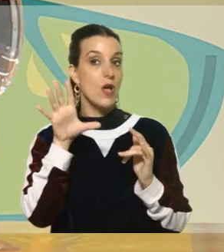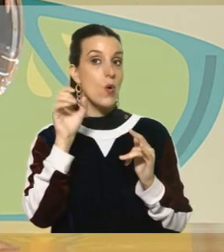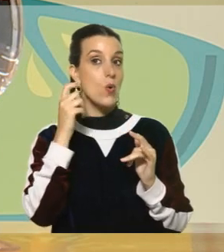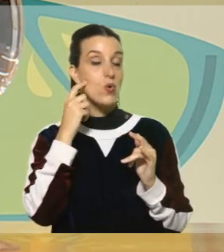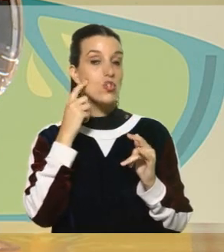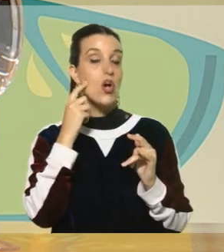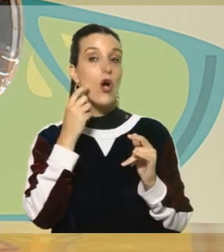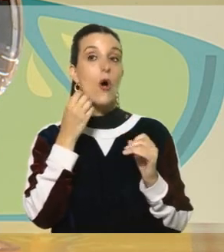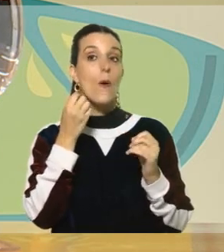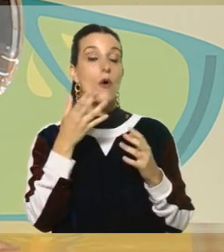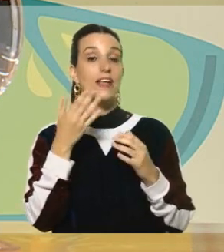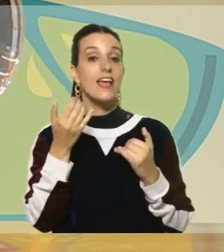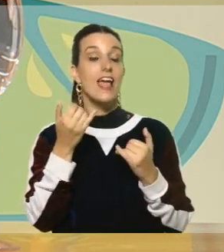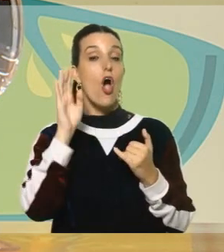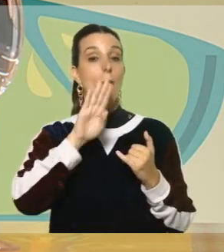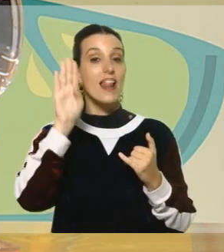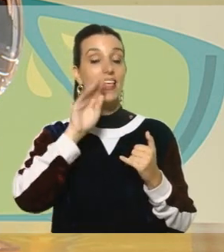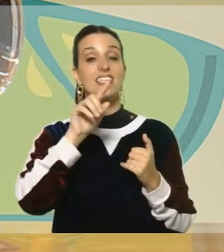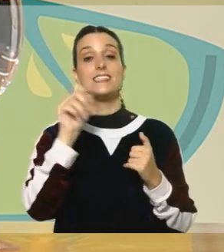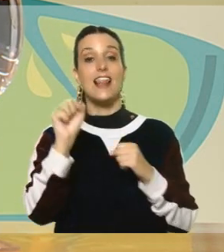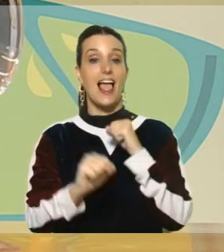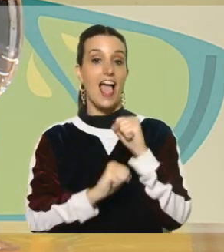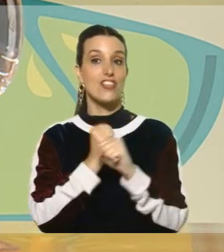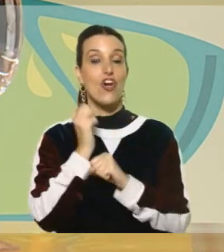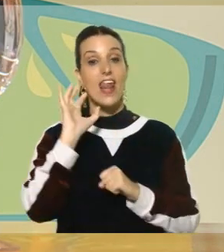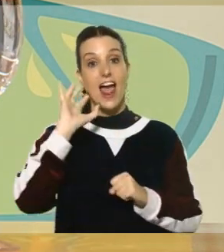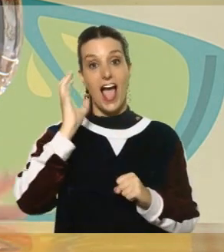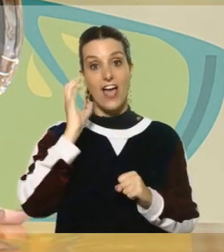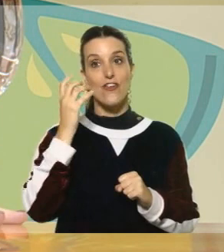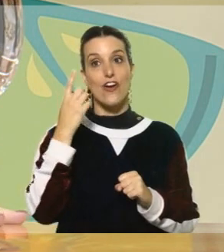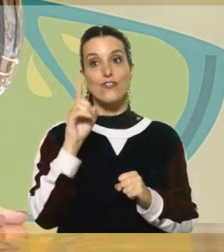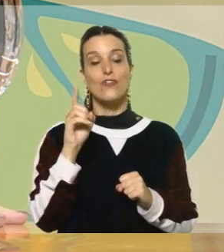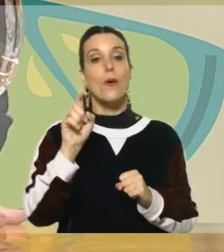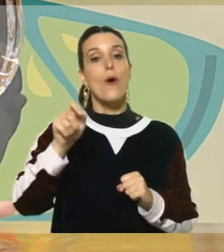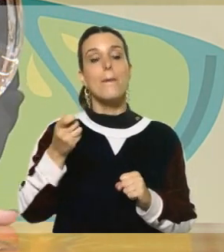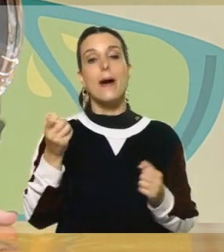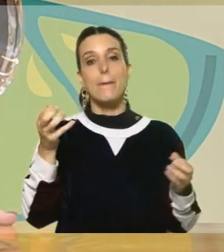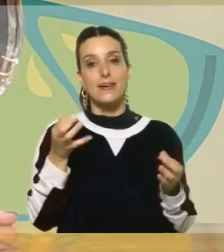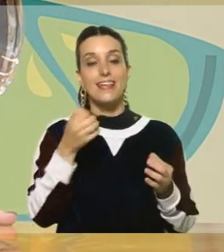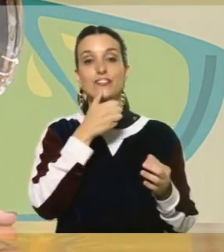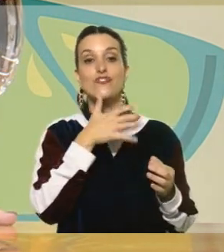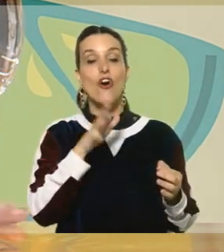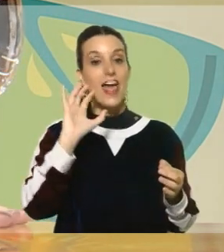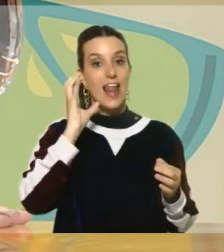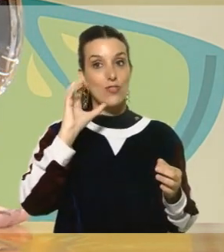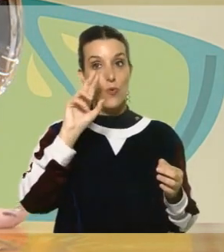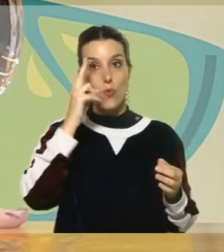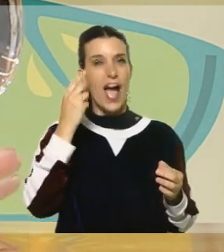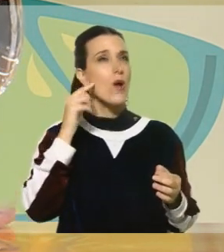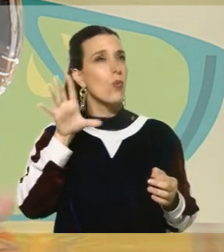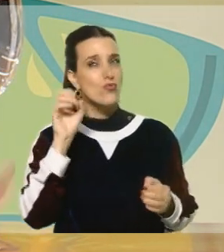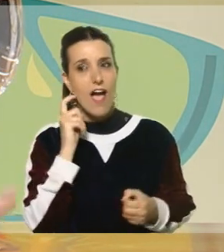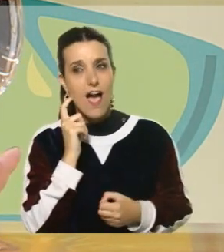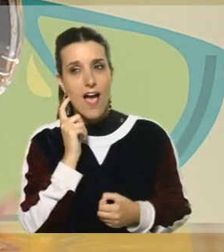vamos a estar hablando porque se conmemoran los 100 años de radio y vamos a tener programas especiales sobre la historia de la radio en Uruguay. Daniel, ¿nos